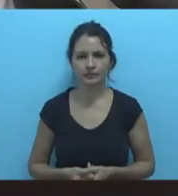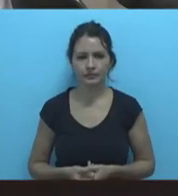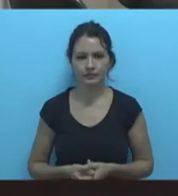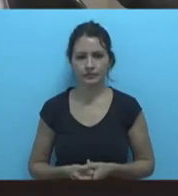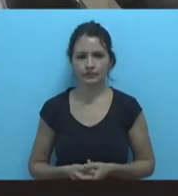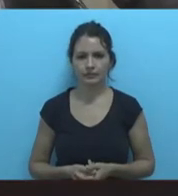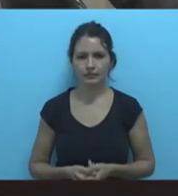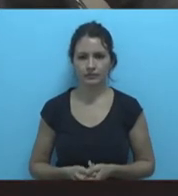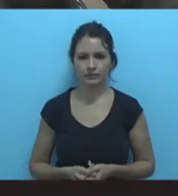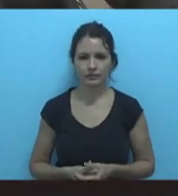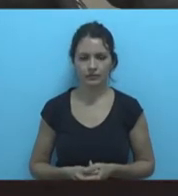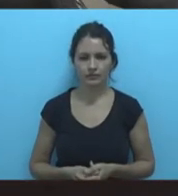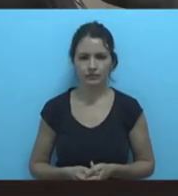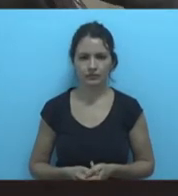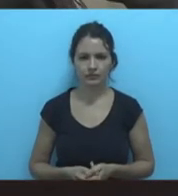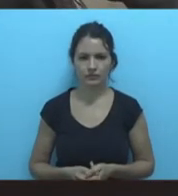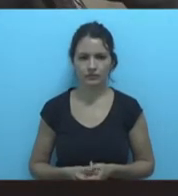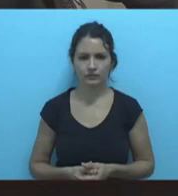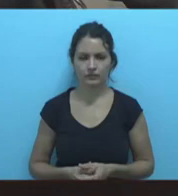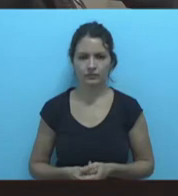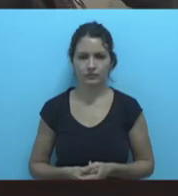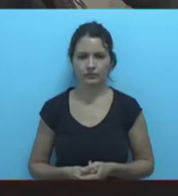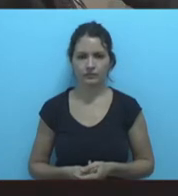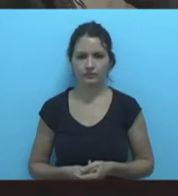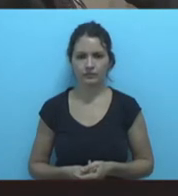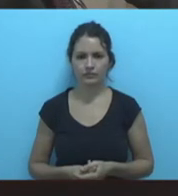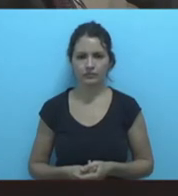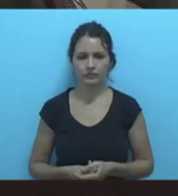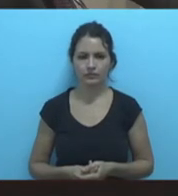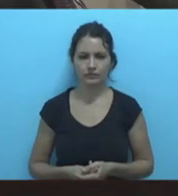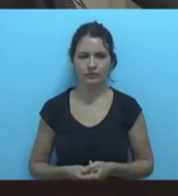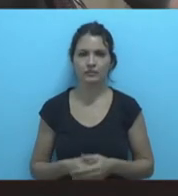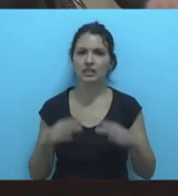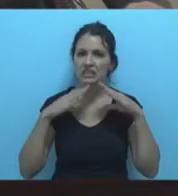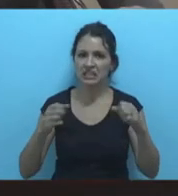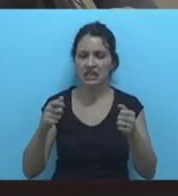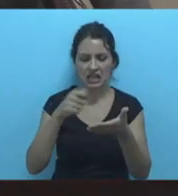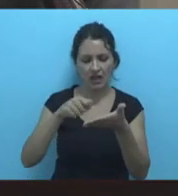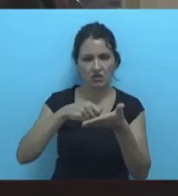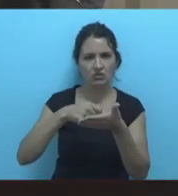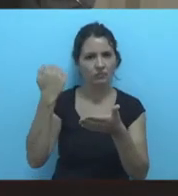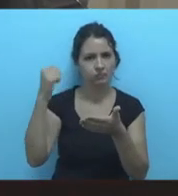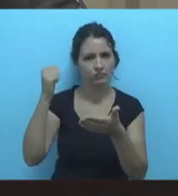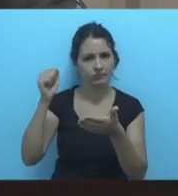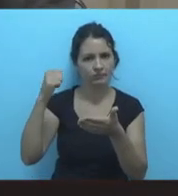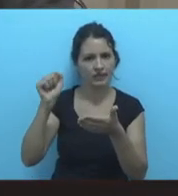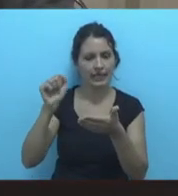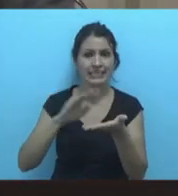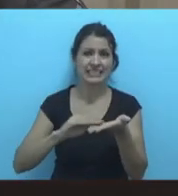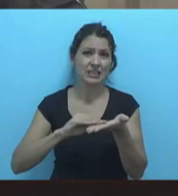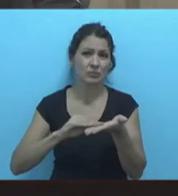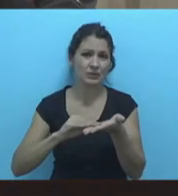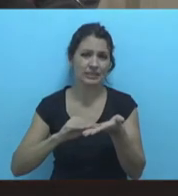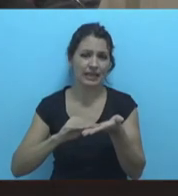Frade. Bueno, se han tomado por Secretaría de Registro de las Inasistencias. La diputada